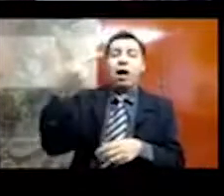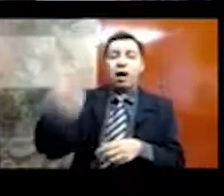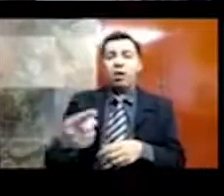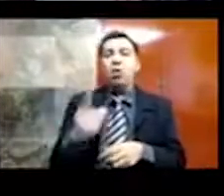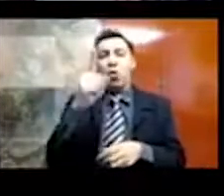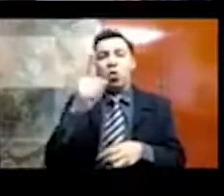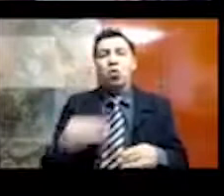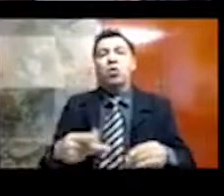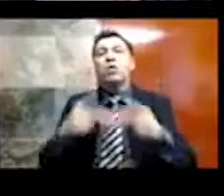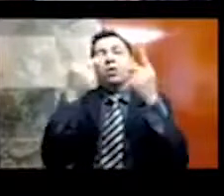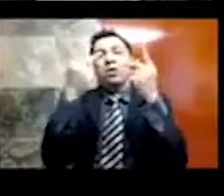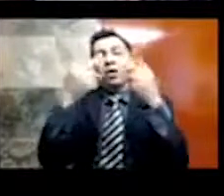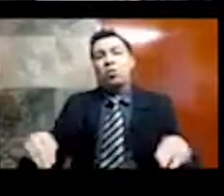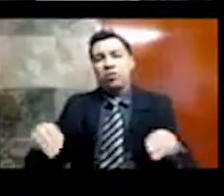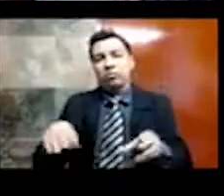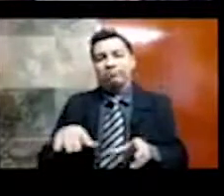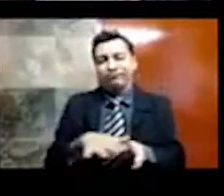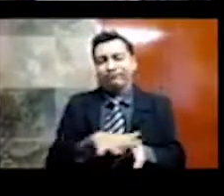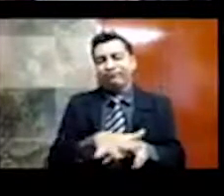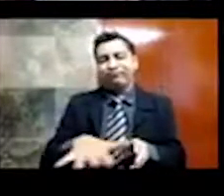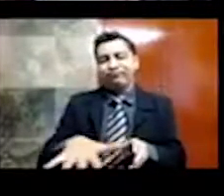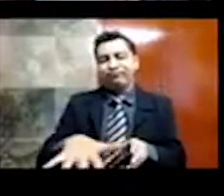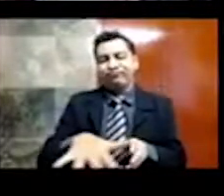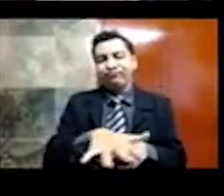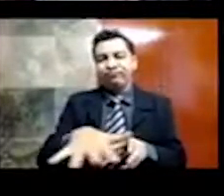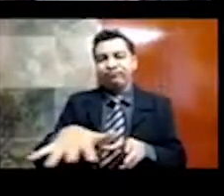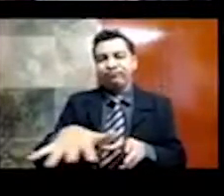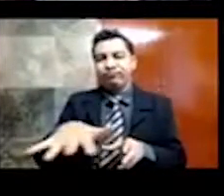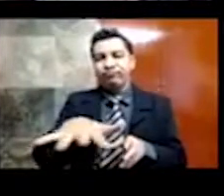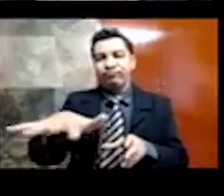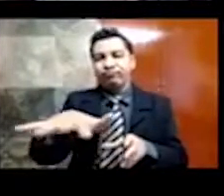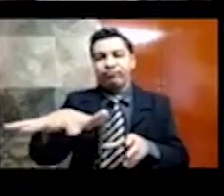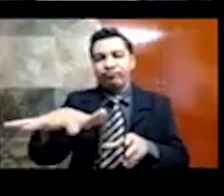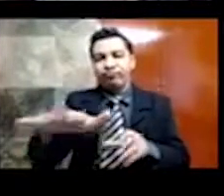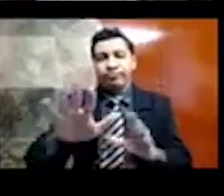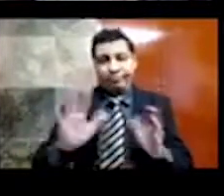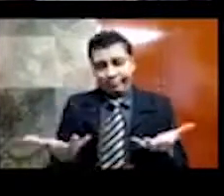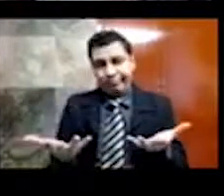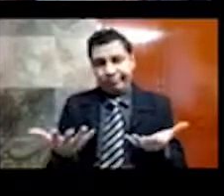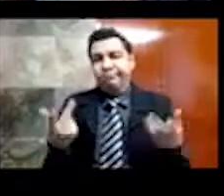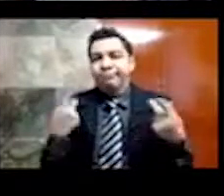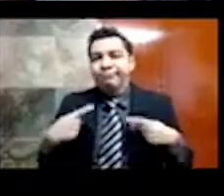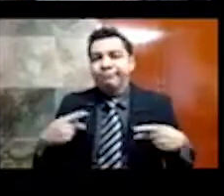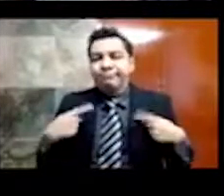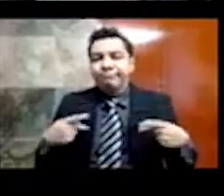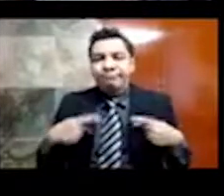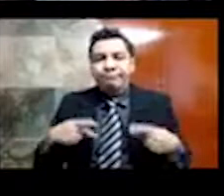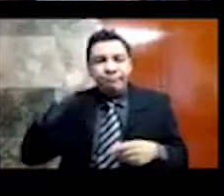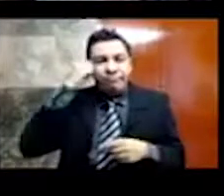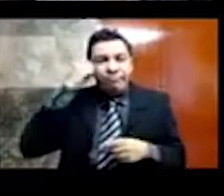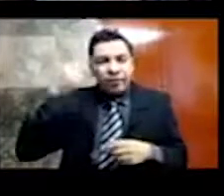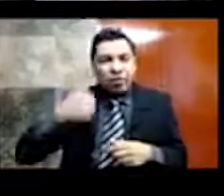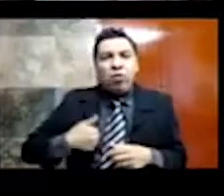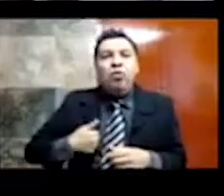estas cosas que pasan en México, unos caciques se apropiaron del terreno y construyeron un hotel con